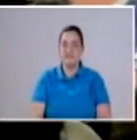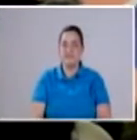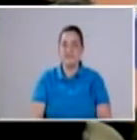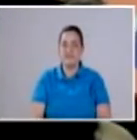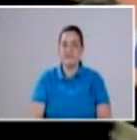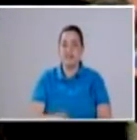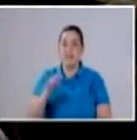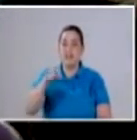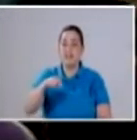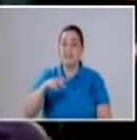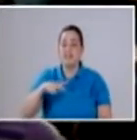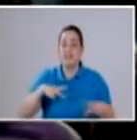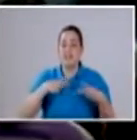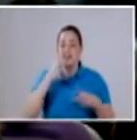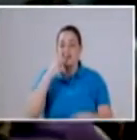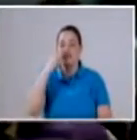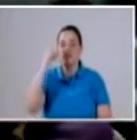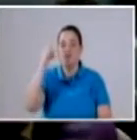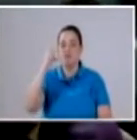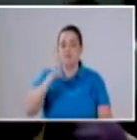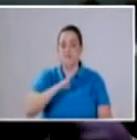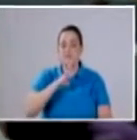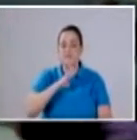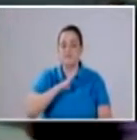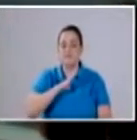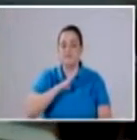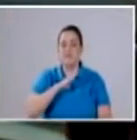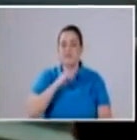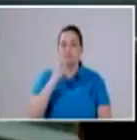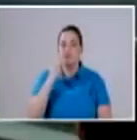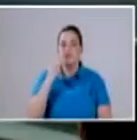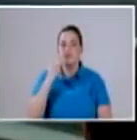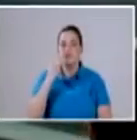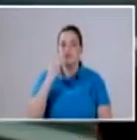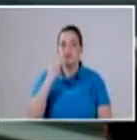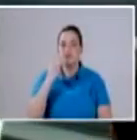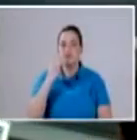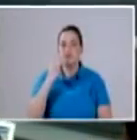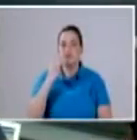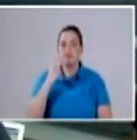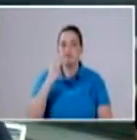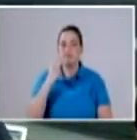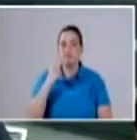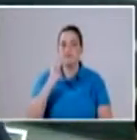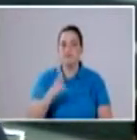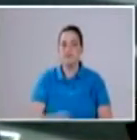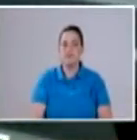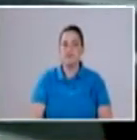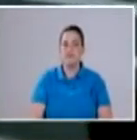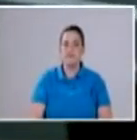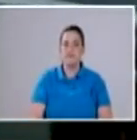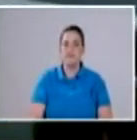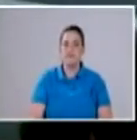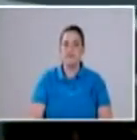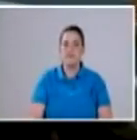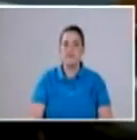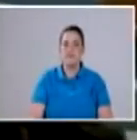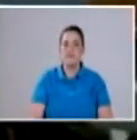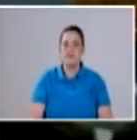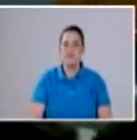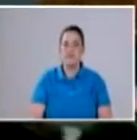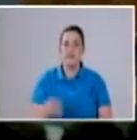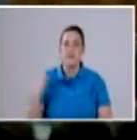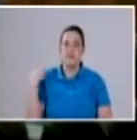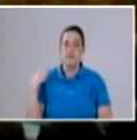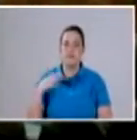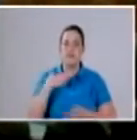Aquí hay hermanos que tienen tal vez una su tienda. ¿Qué? Entonces, ¿qué? Para agradar a Dios